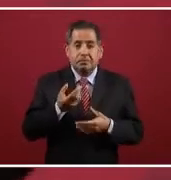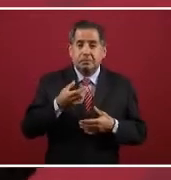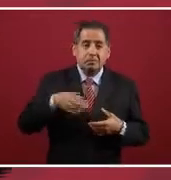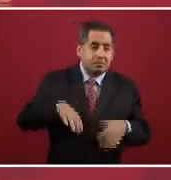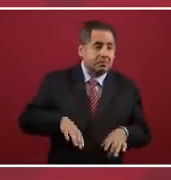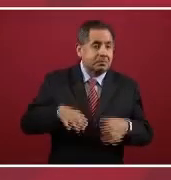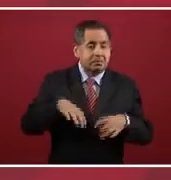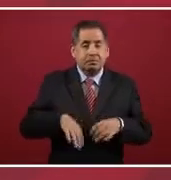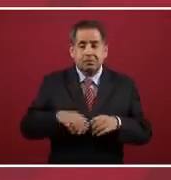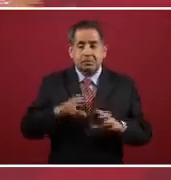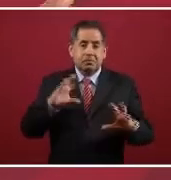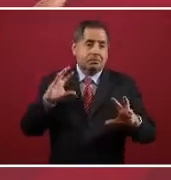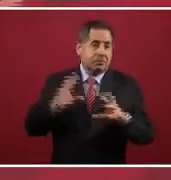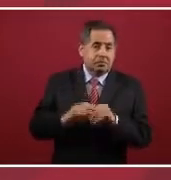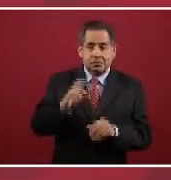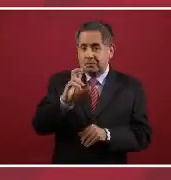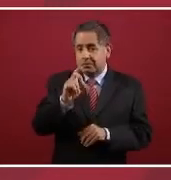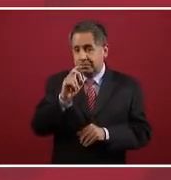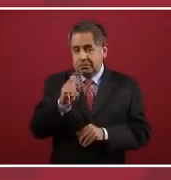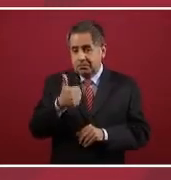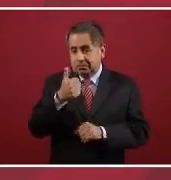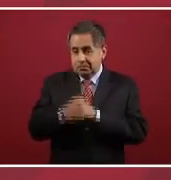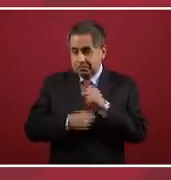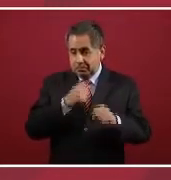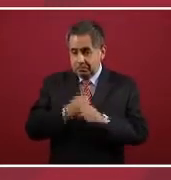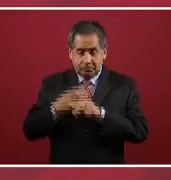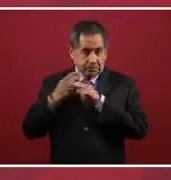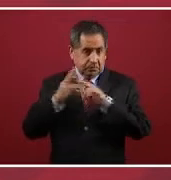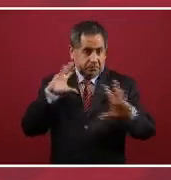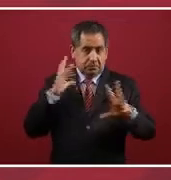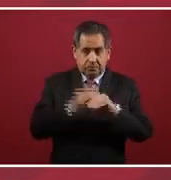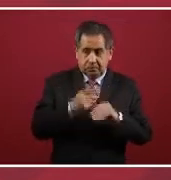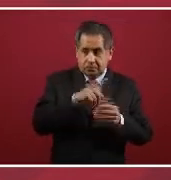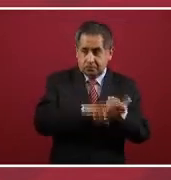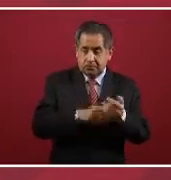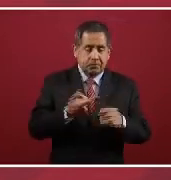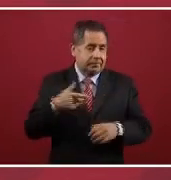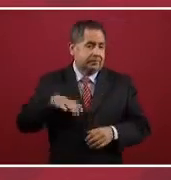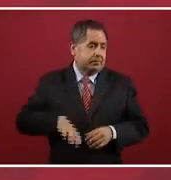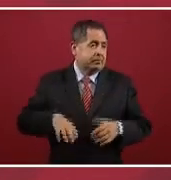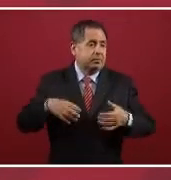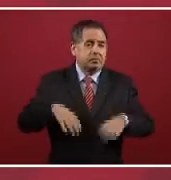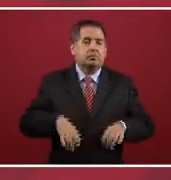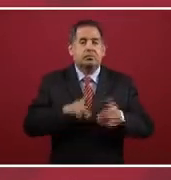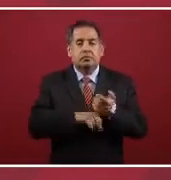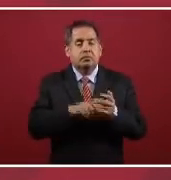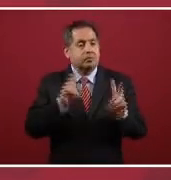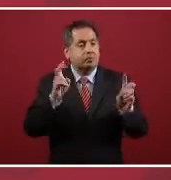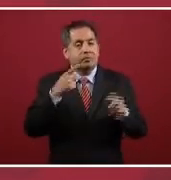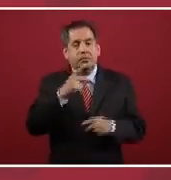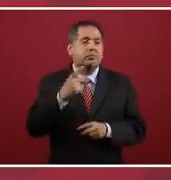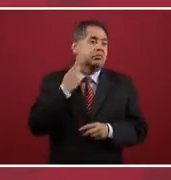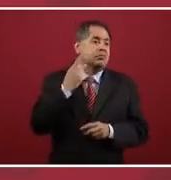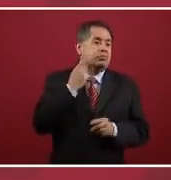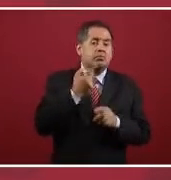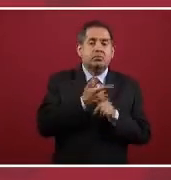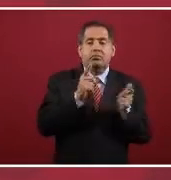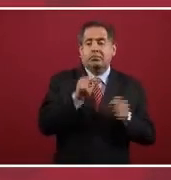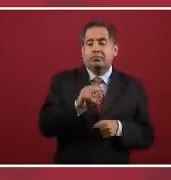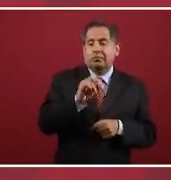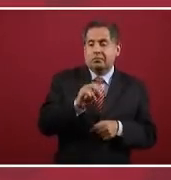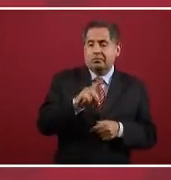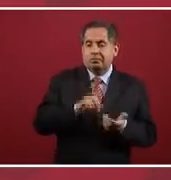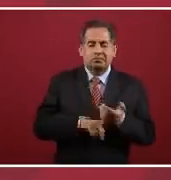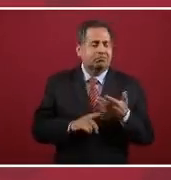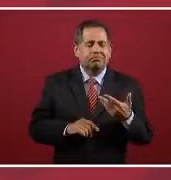durante los 36 años de la llamada política neoliberal, que no fue más